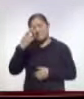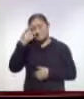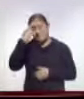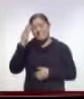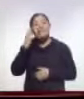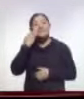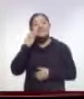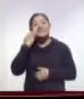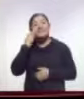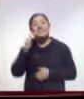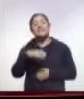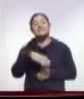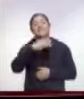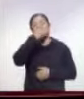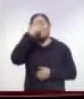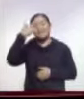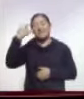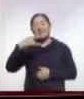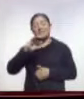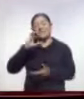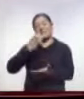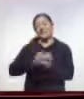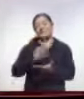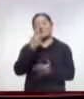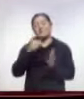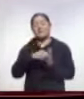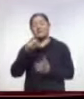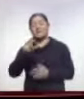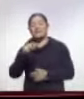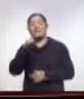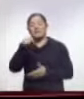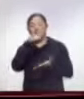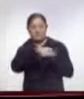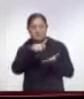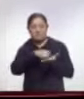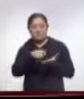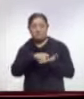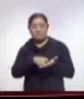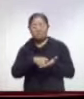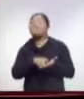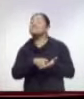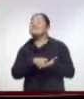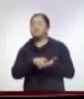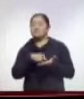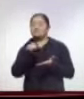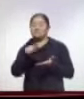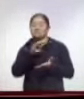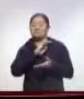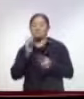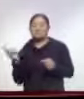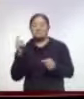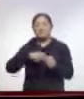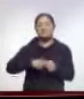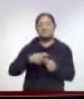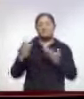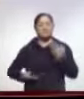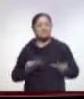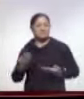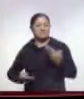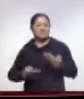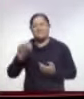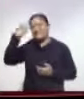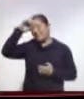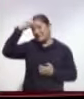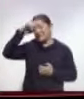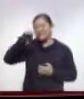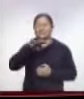Facebook, Carnaval Contra 2020, para que usted los contacte y pueda formar parte de esta maravillosa experiencia que